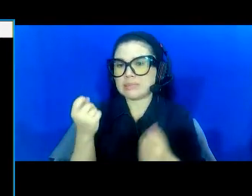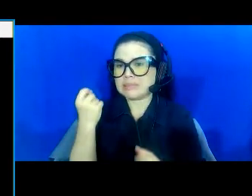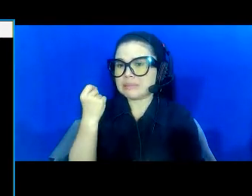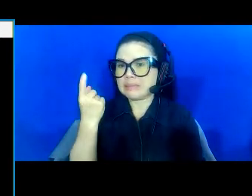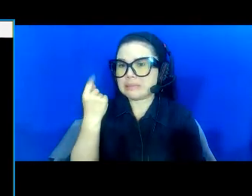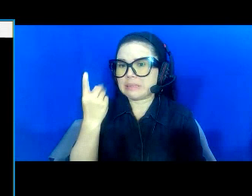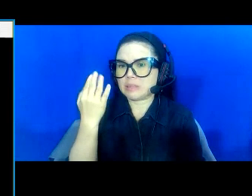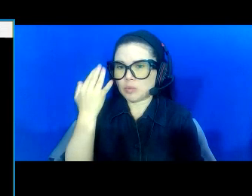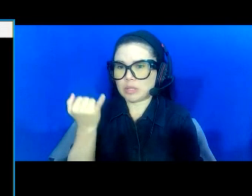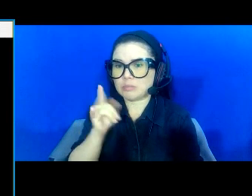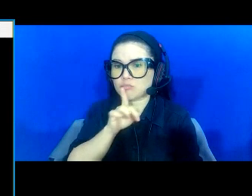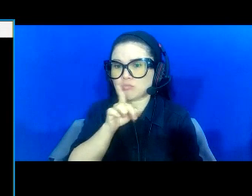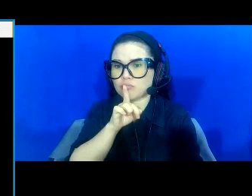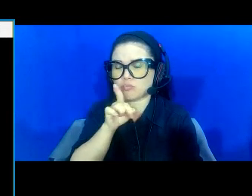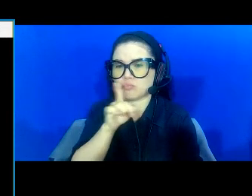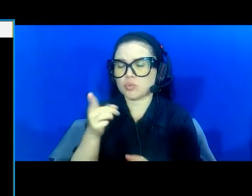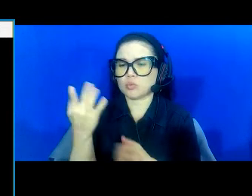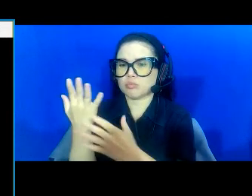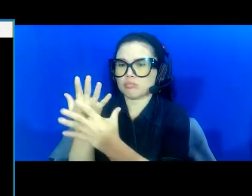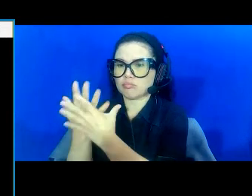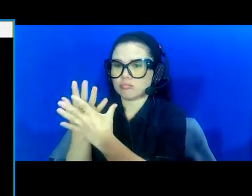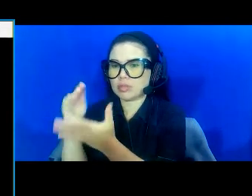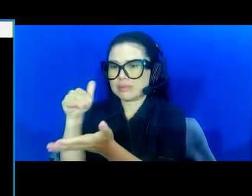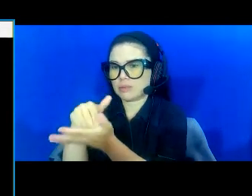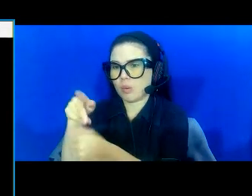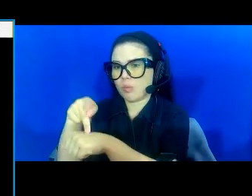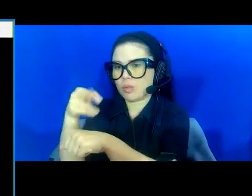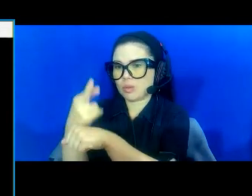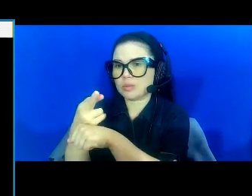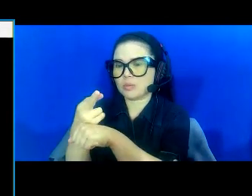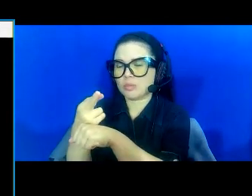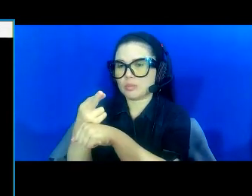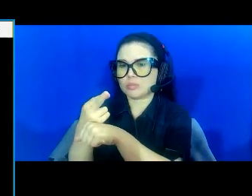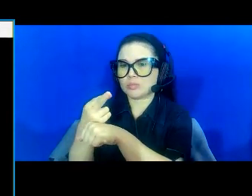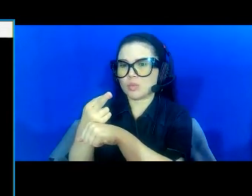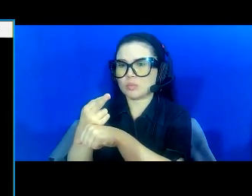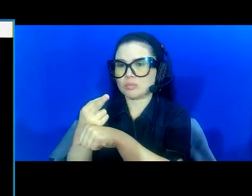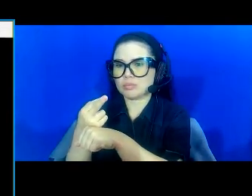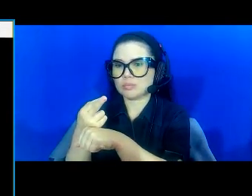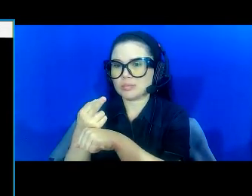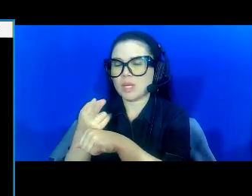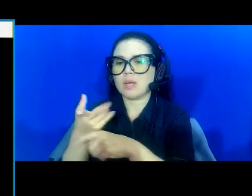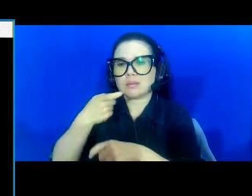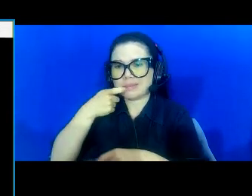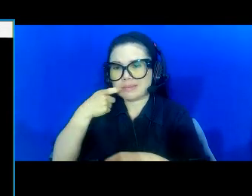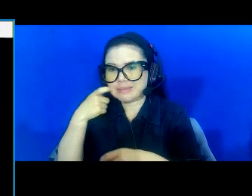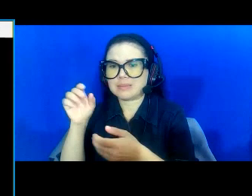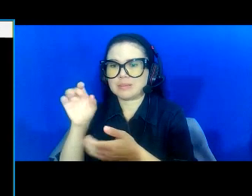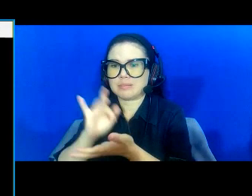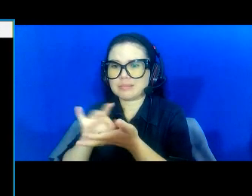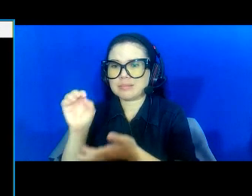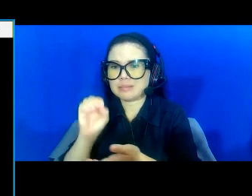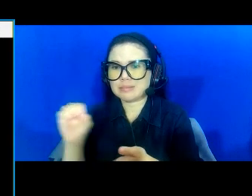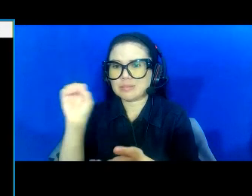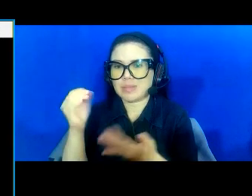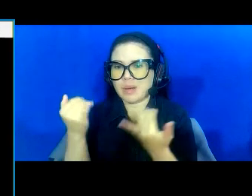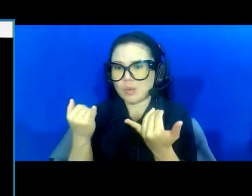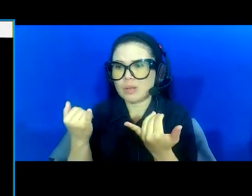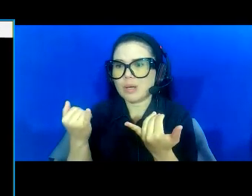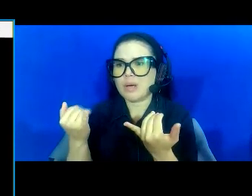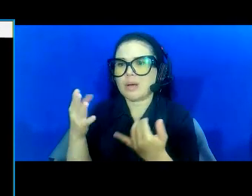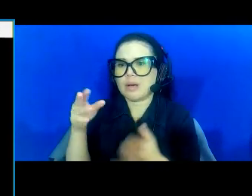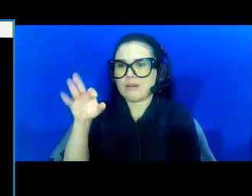realidad que los centros penitenciarios de Puerto Rico tenemos un alto consumo de opioides y ahora con la llegada del fentanilo, pues entonces